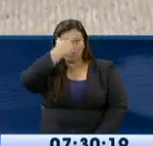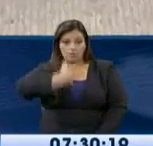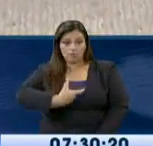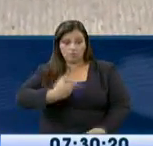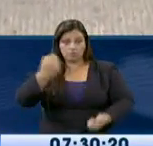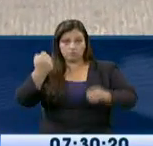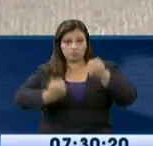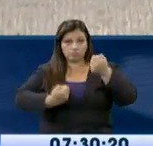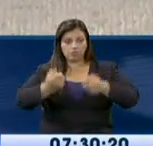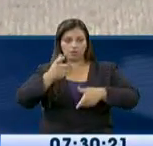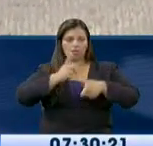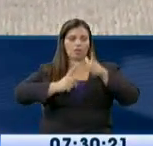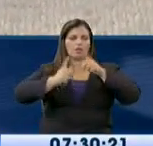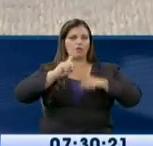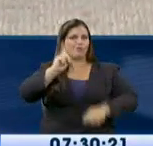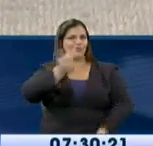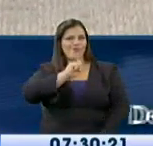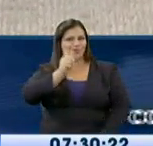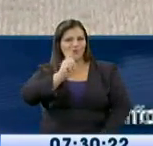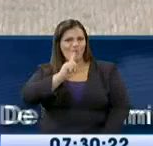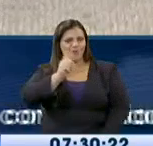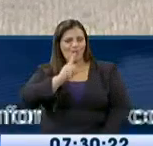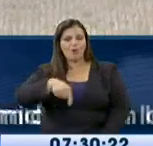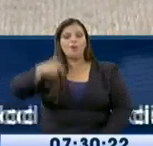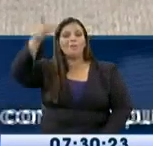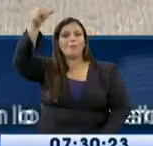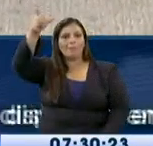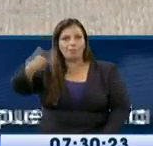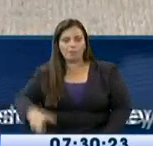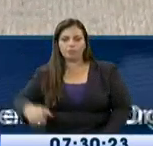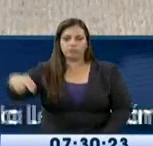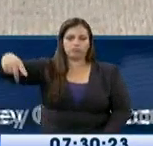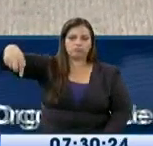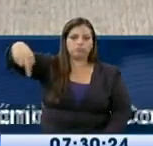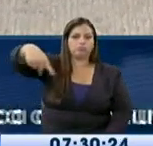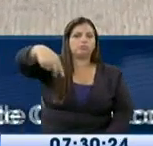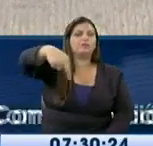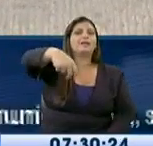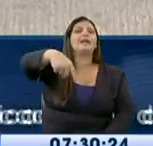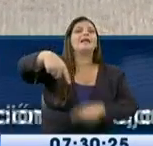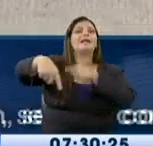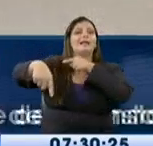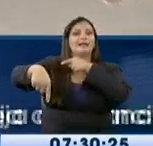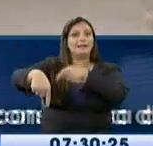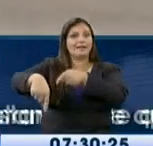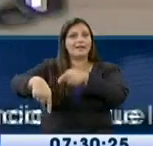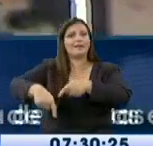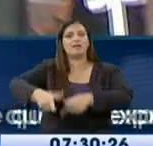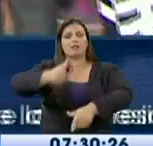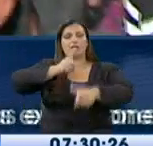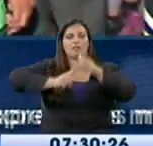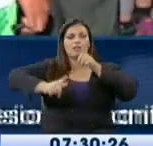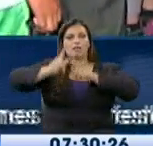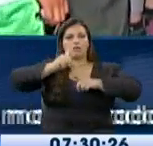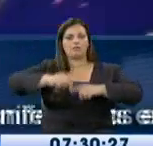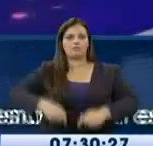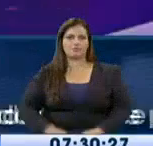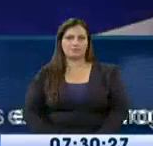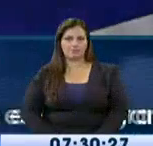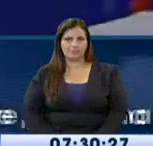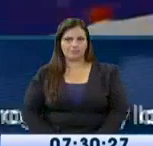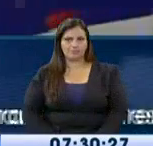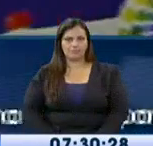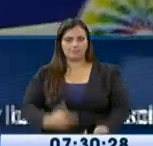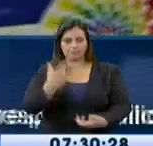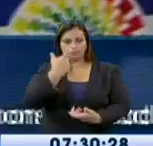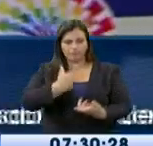occiso. El conductor, obviamente, para evitar cualquier contratiempo, procedió o decidió a darse a la fuga y dejar el